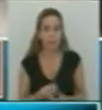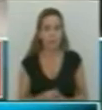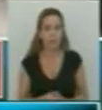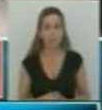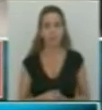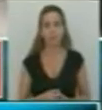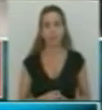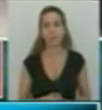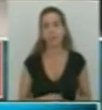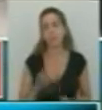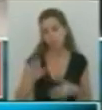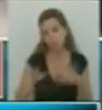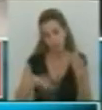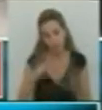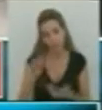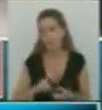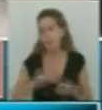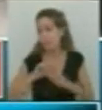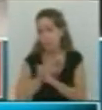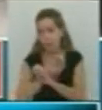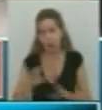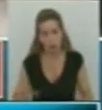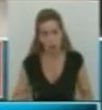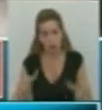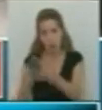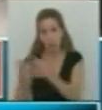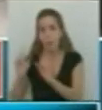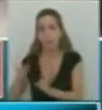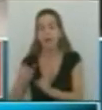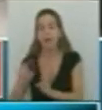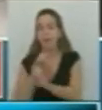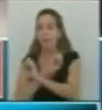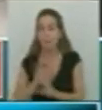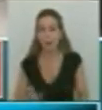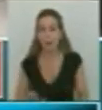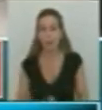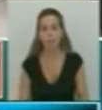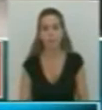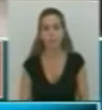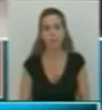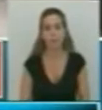más intransigencia en los gremios y una negociación completamente